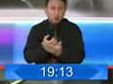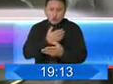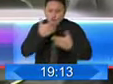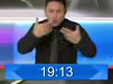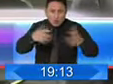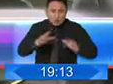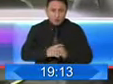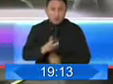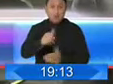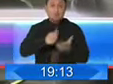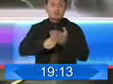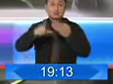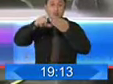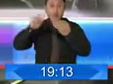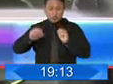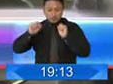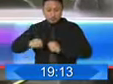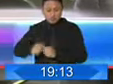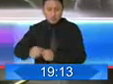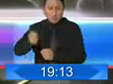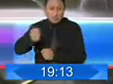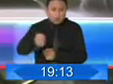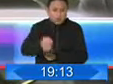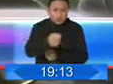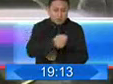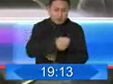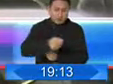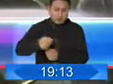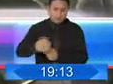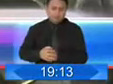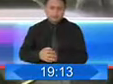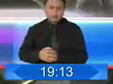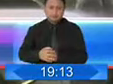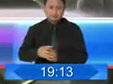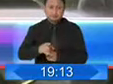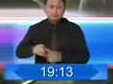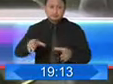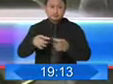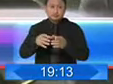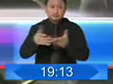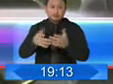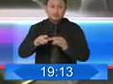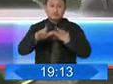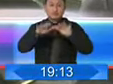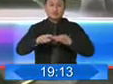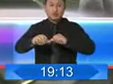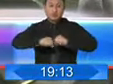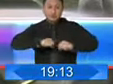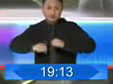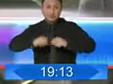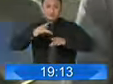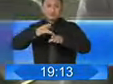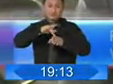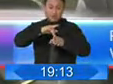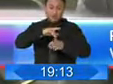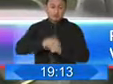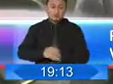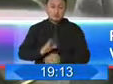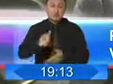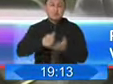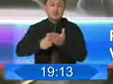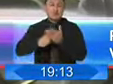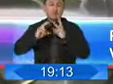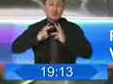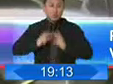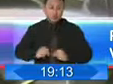del Ministerio de Finanzas. Acá una de las unidades que están operando en territorio, o sea, está la Secretaría de Gestión de Riesgos, el Ministerio de Salud